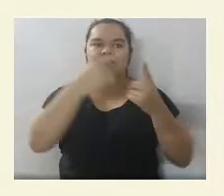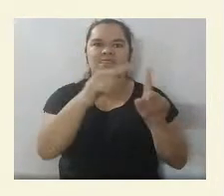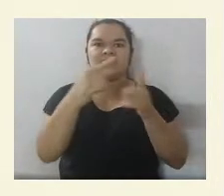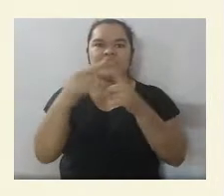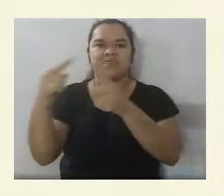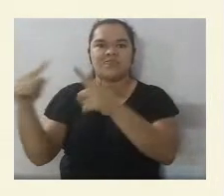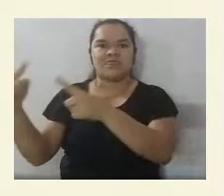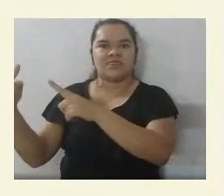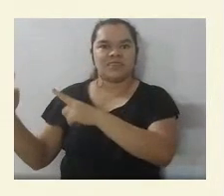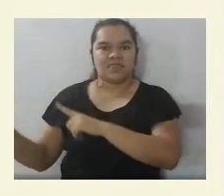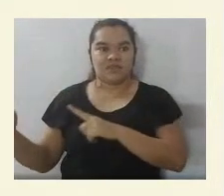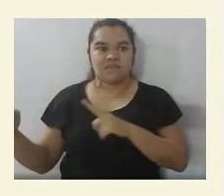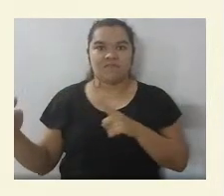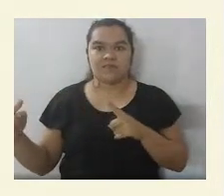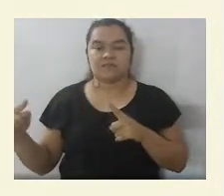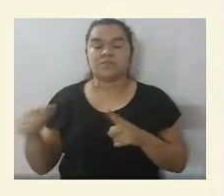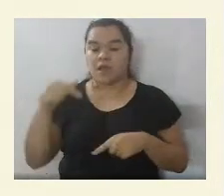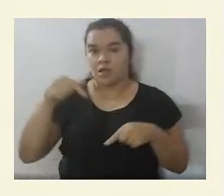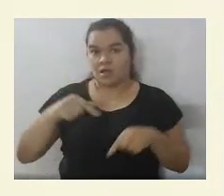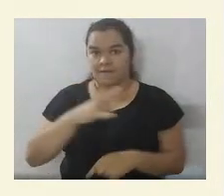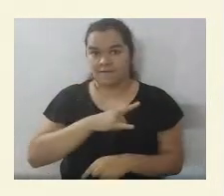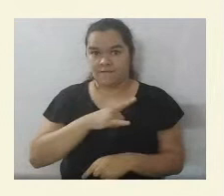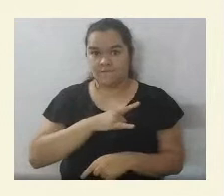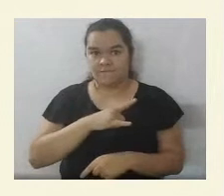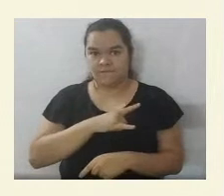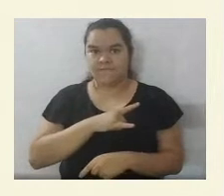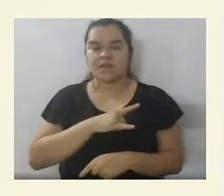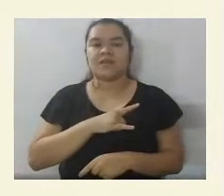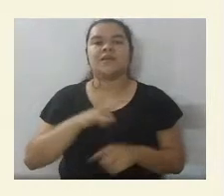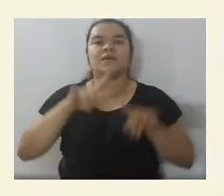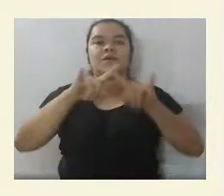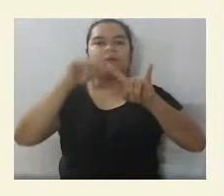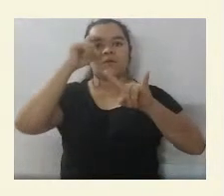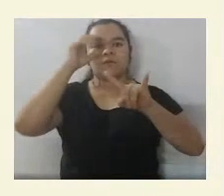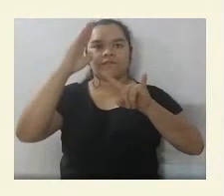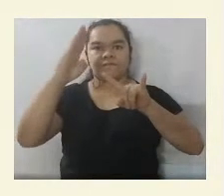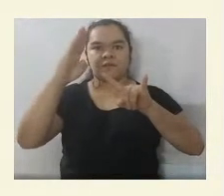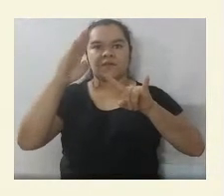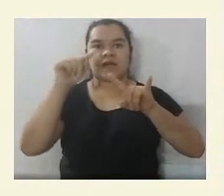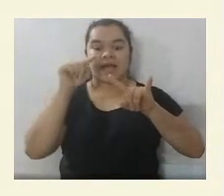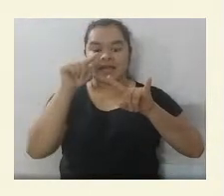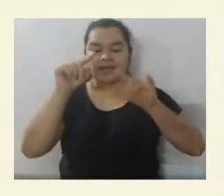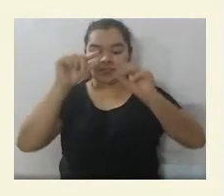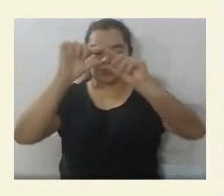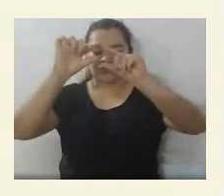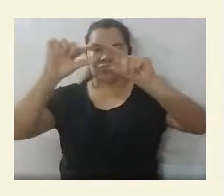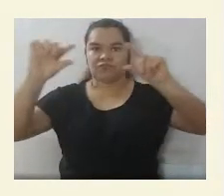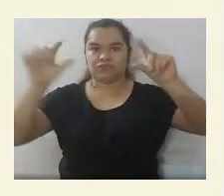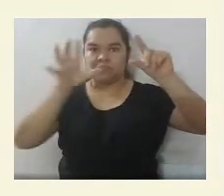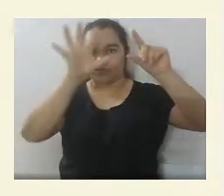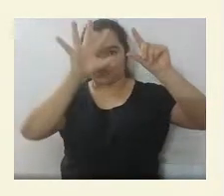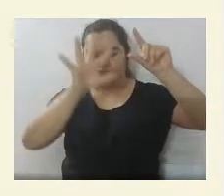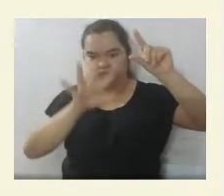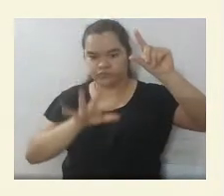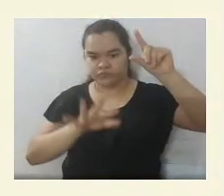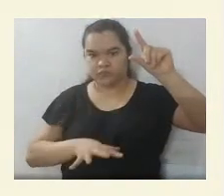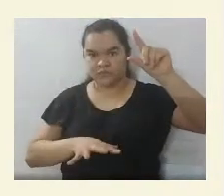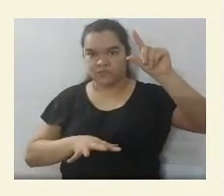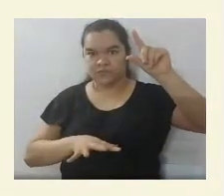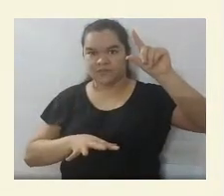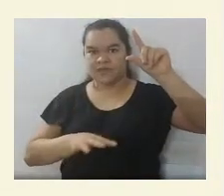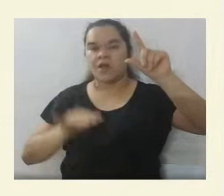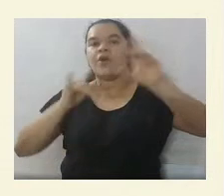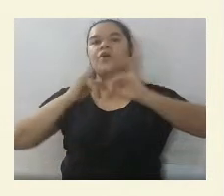común. Y en principio, acá en este cuerpo central están las noticias